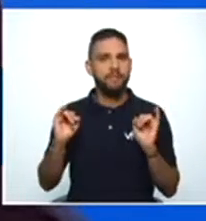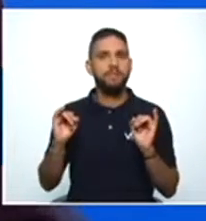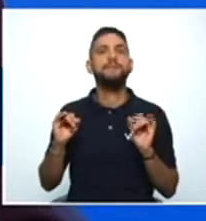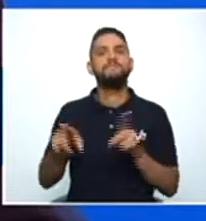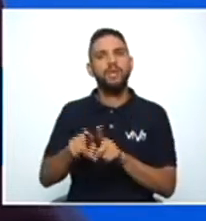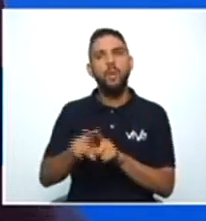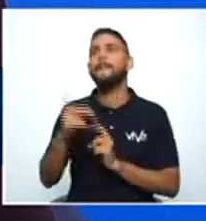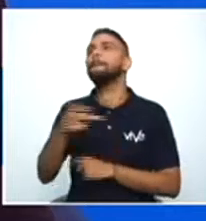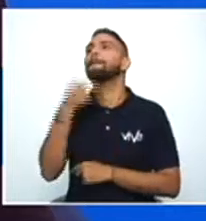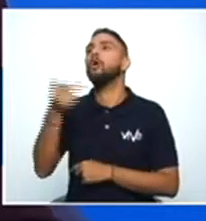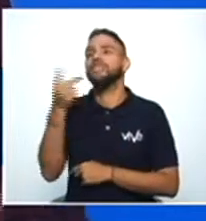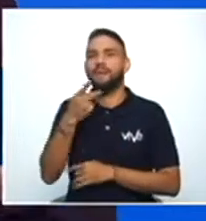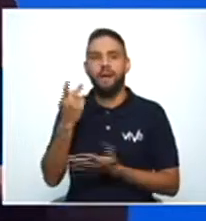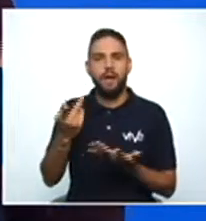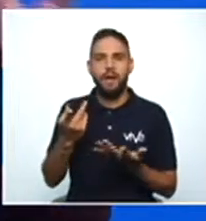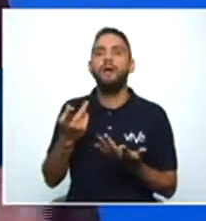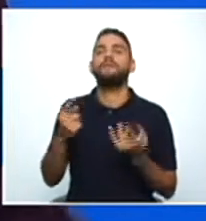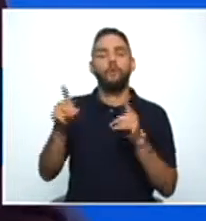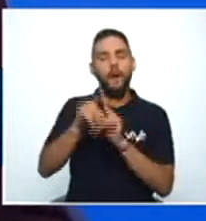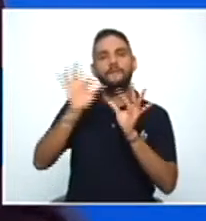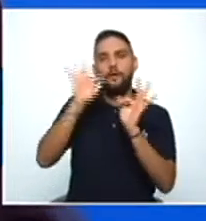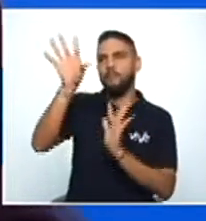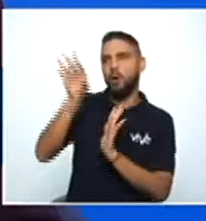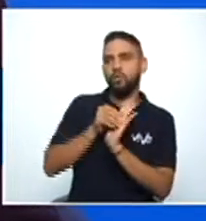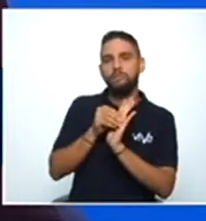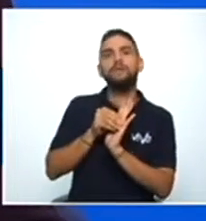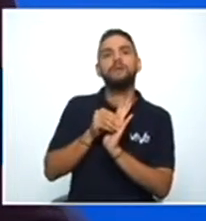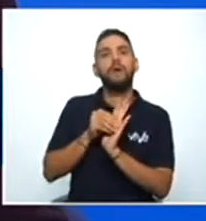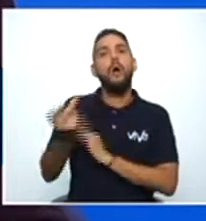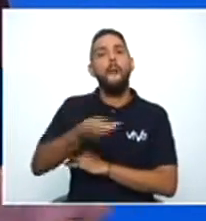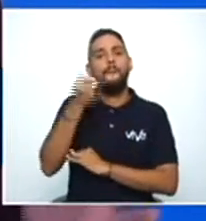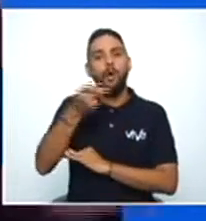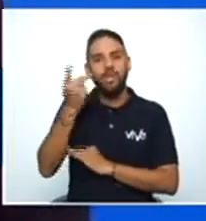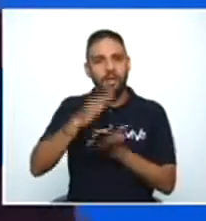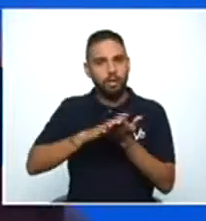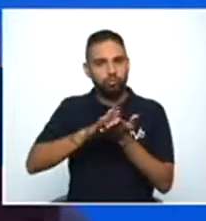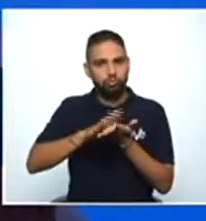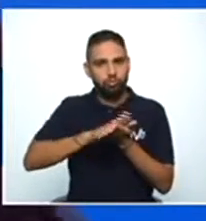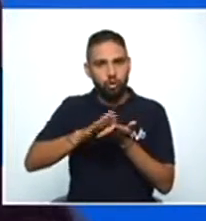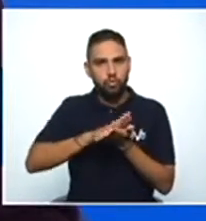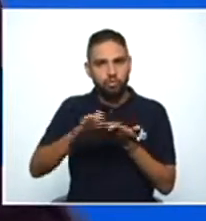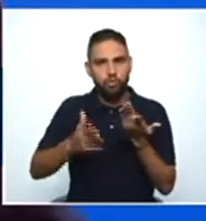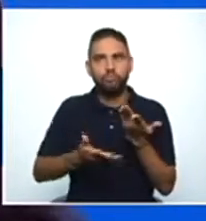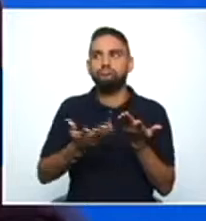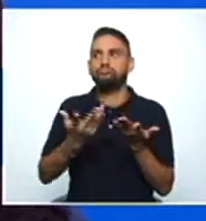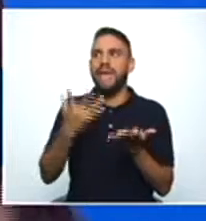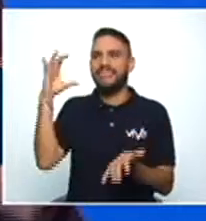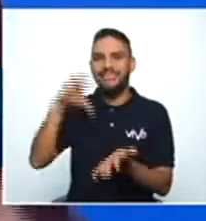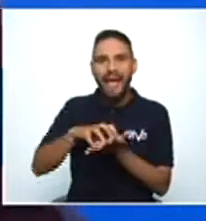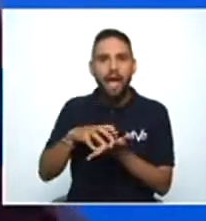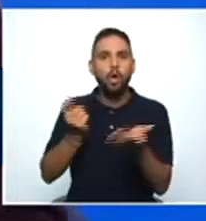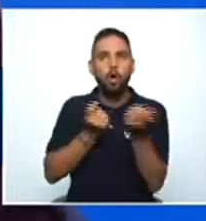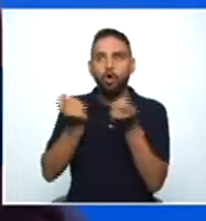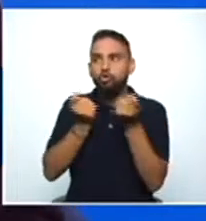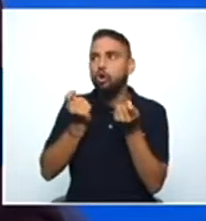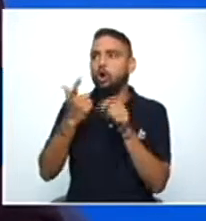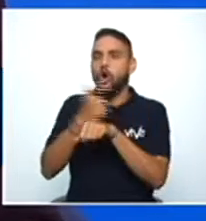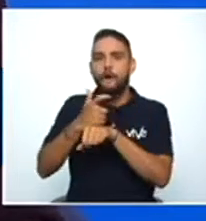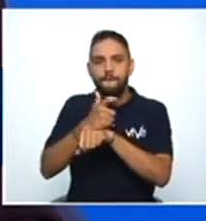como políticas la política vista como el arte de resolver problemas públicos también la definición de estado la definición de estado